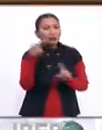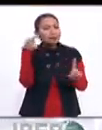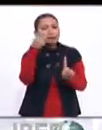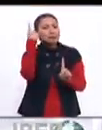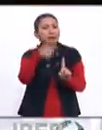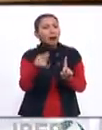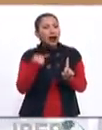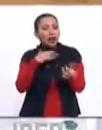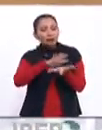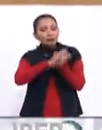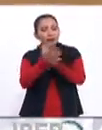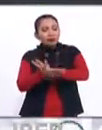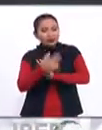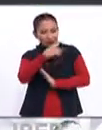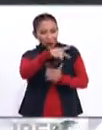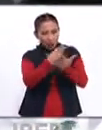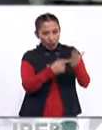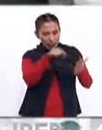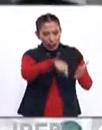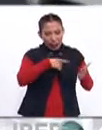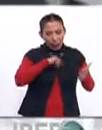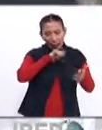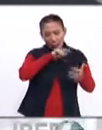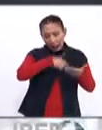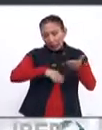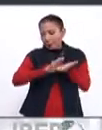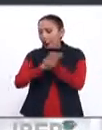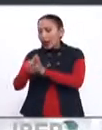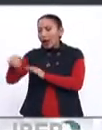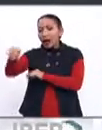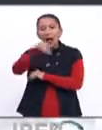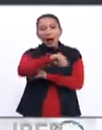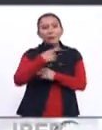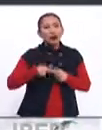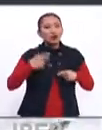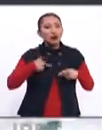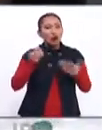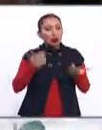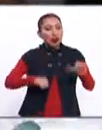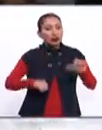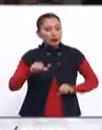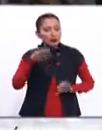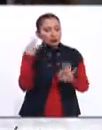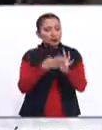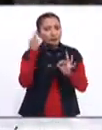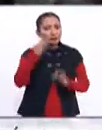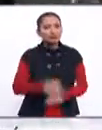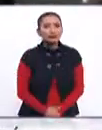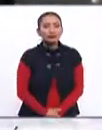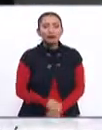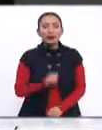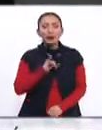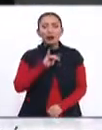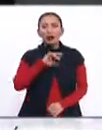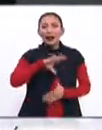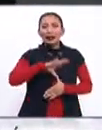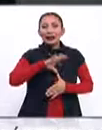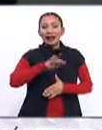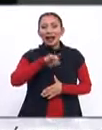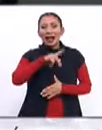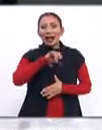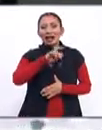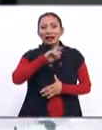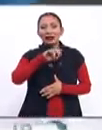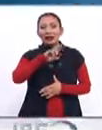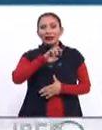el propósito de traducir las políticas que surgen de la APEC para llevarlas a la población como acciones concretas. Para Iberoamérica al Día,